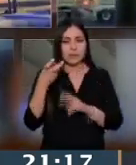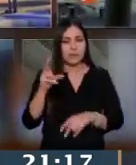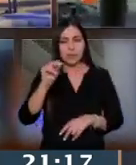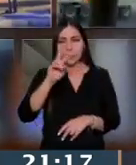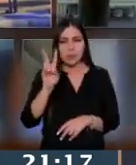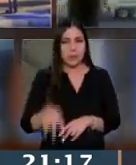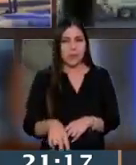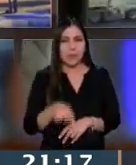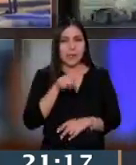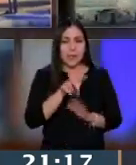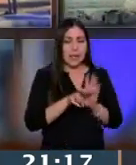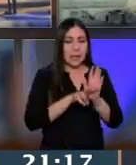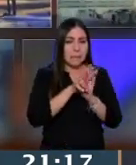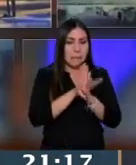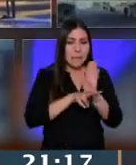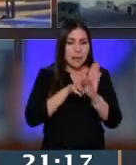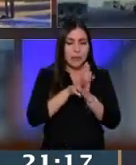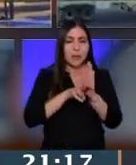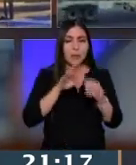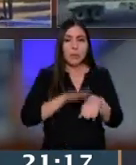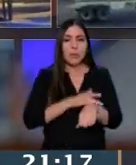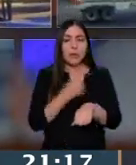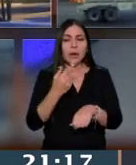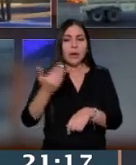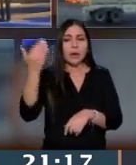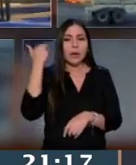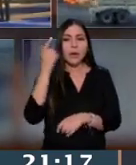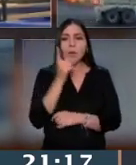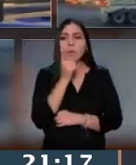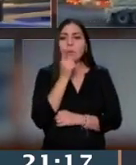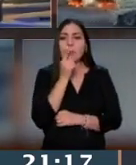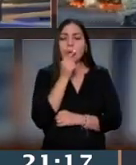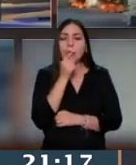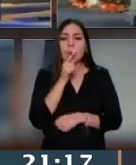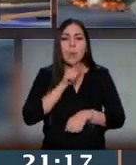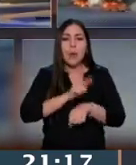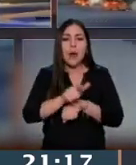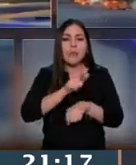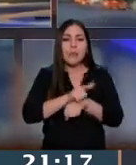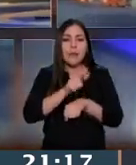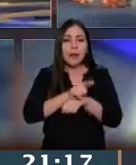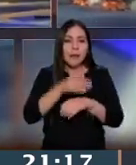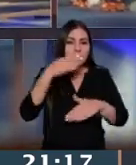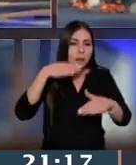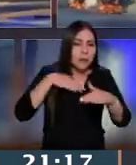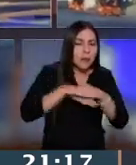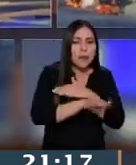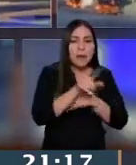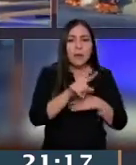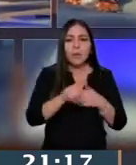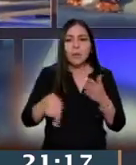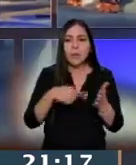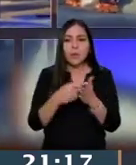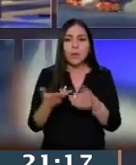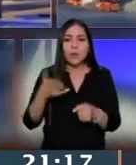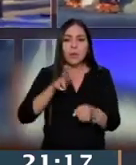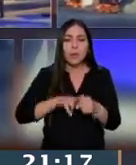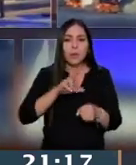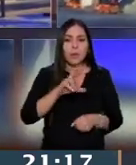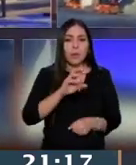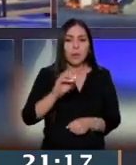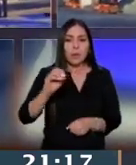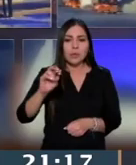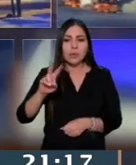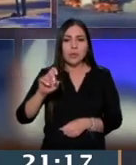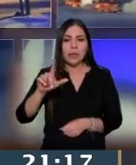que el video corresponde al allanamiento de la Policía Nacional Civil de Guatemala en el Hospital Roosevelt en agosto de